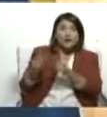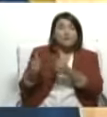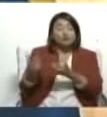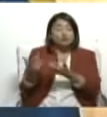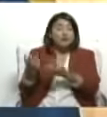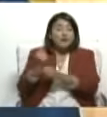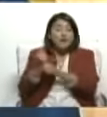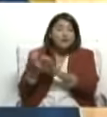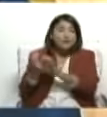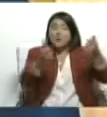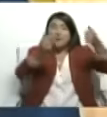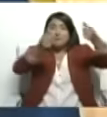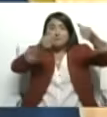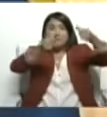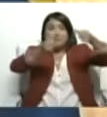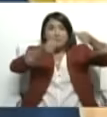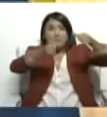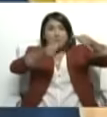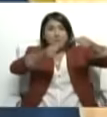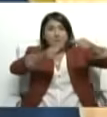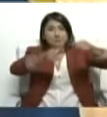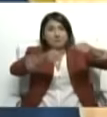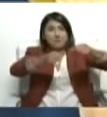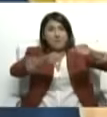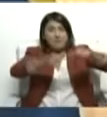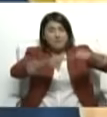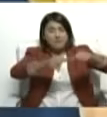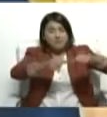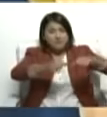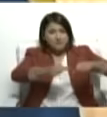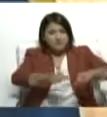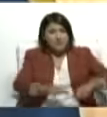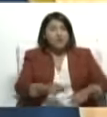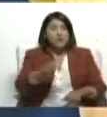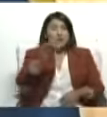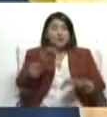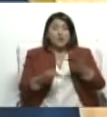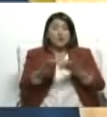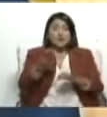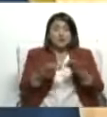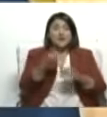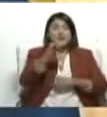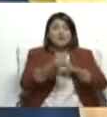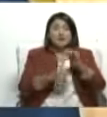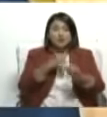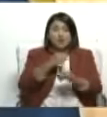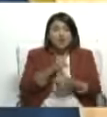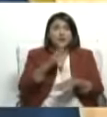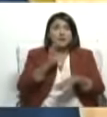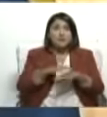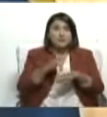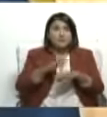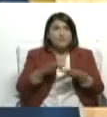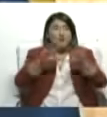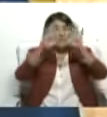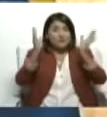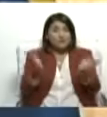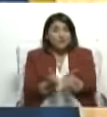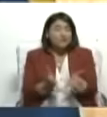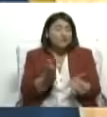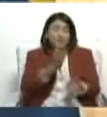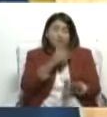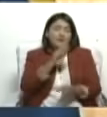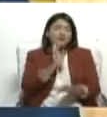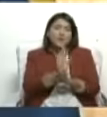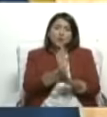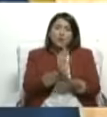esto signifique el uso de la seguridad jurídica internacional. Ya el mundo es un mundo menos seguro con estas